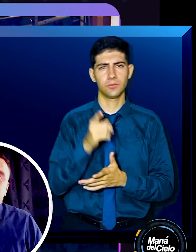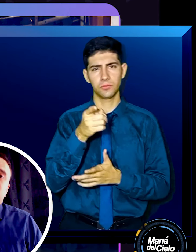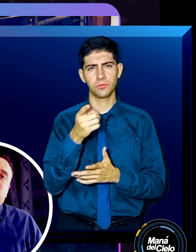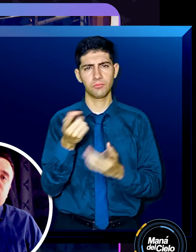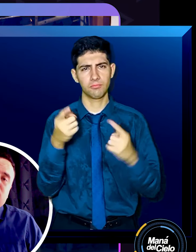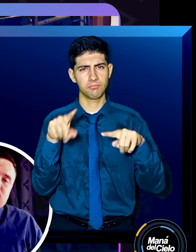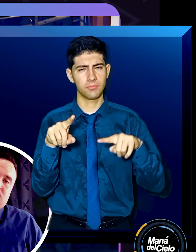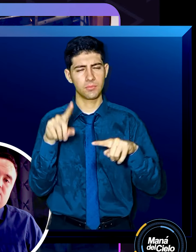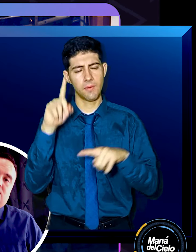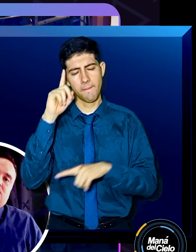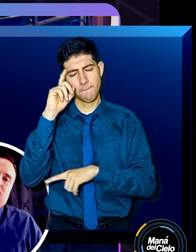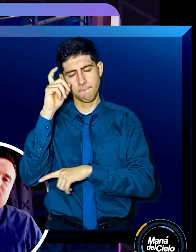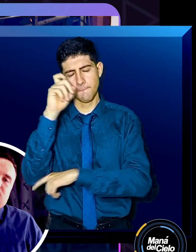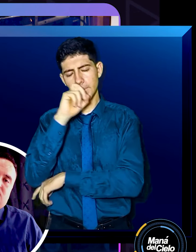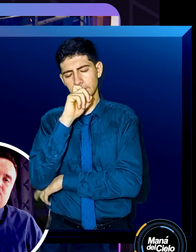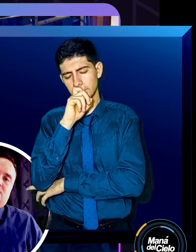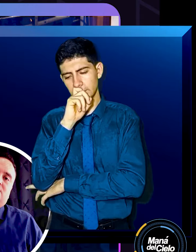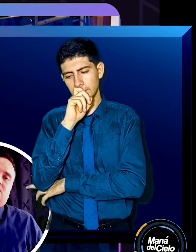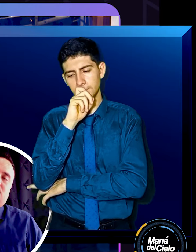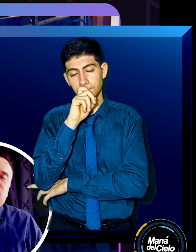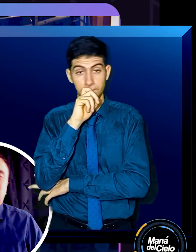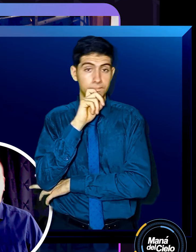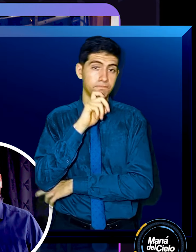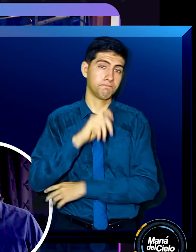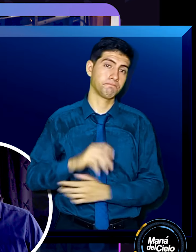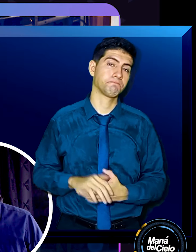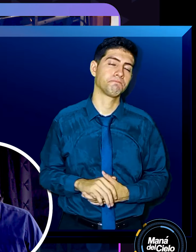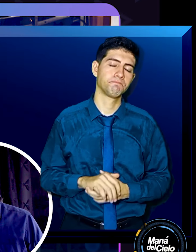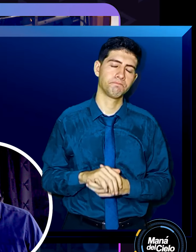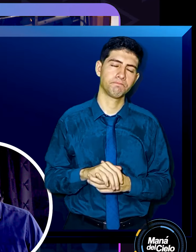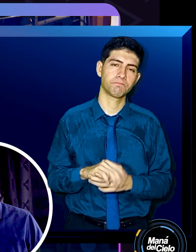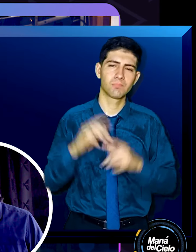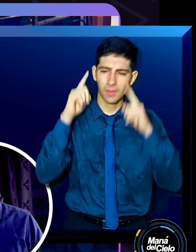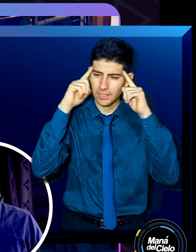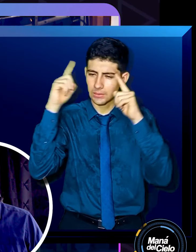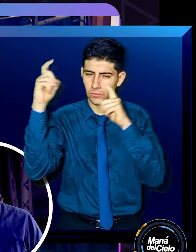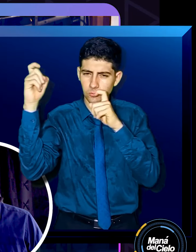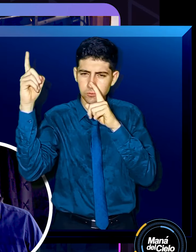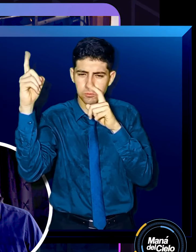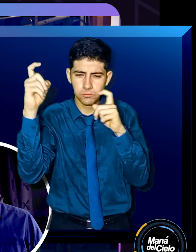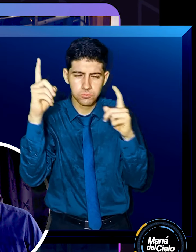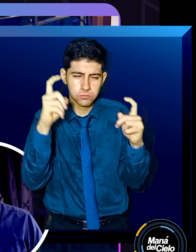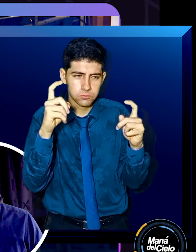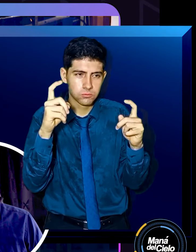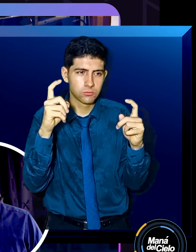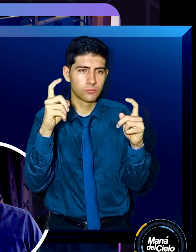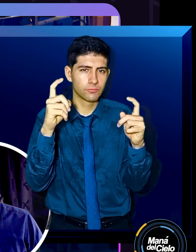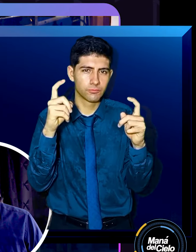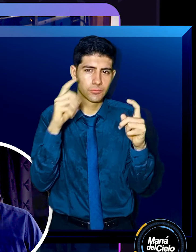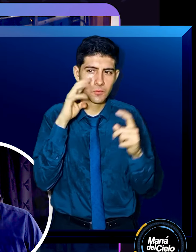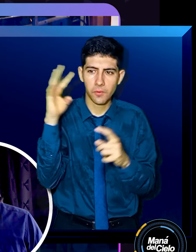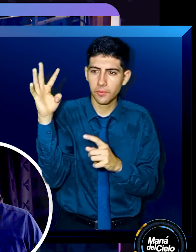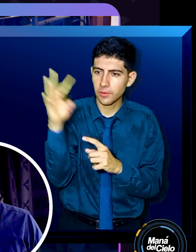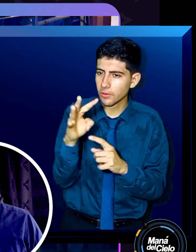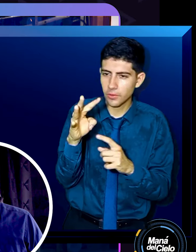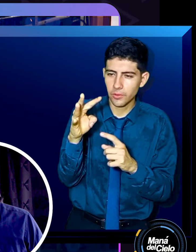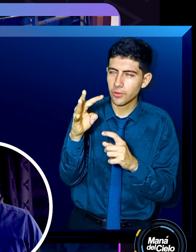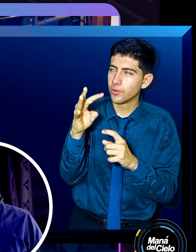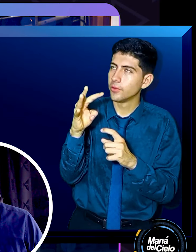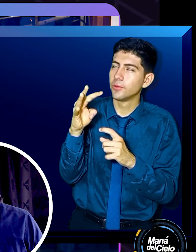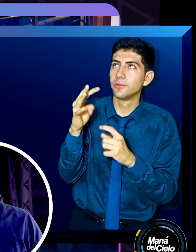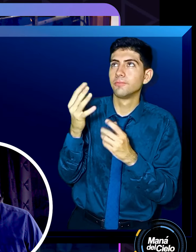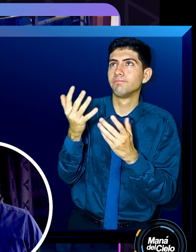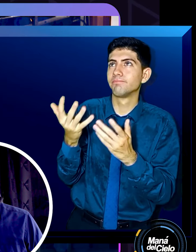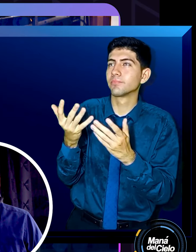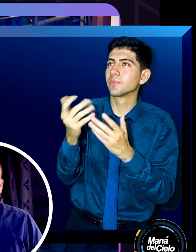Yo quisiera que tú pensaras mucho en eso. El que no ha visto el derramamiento del agua no